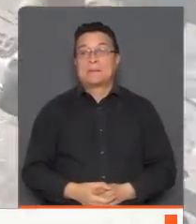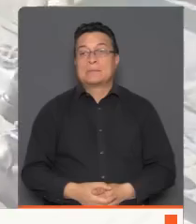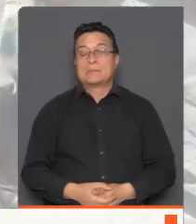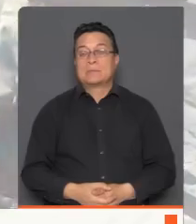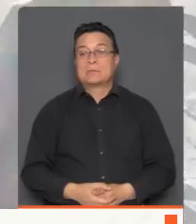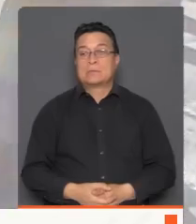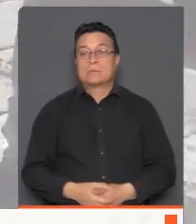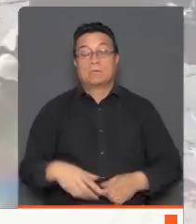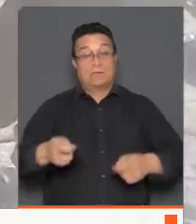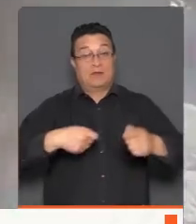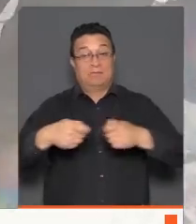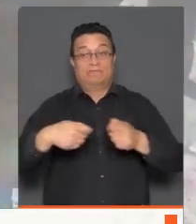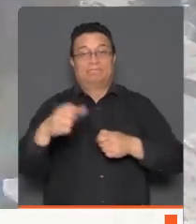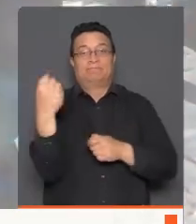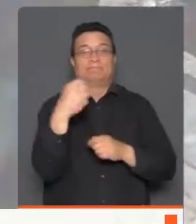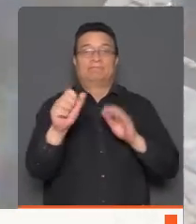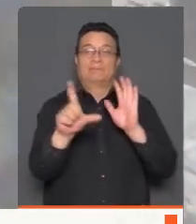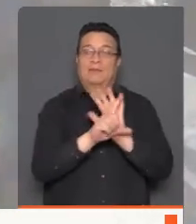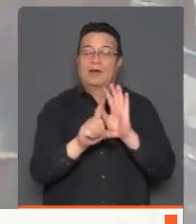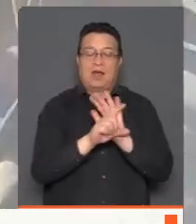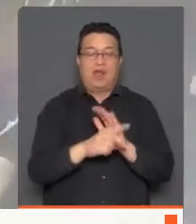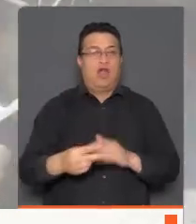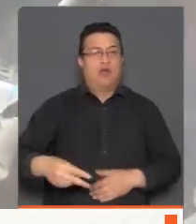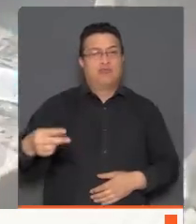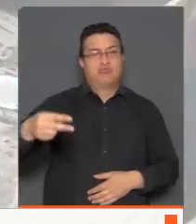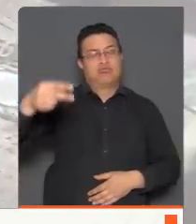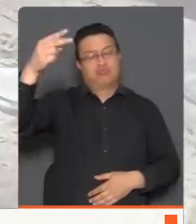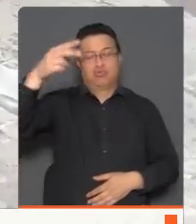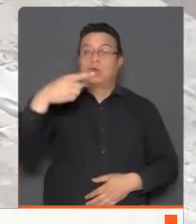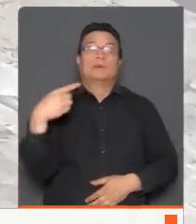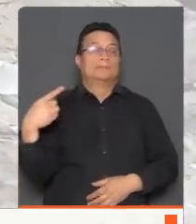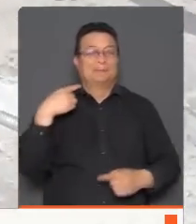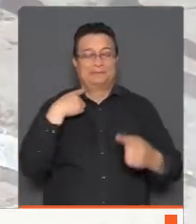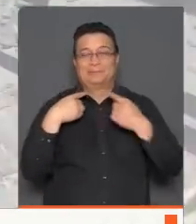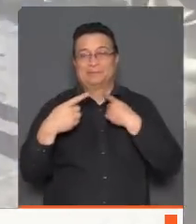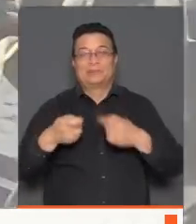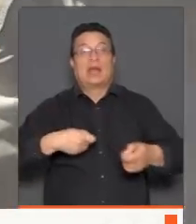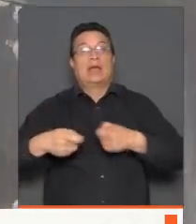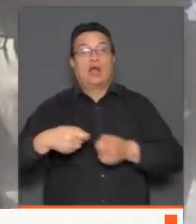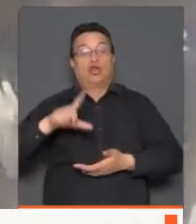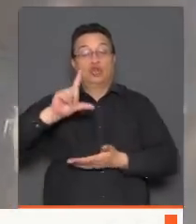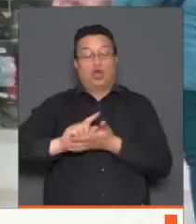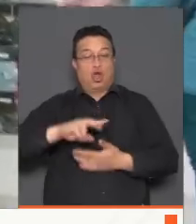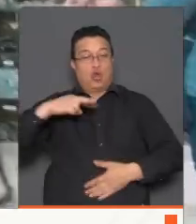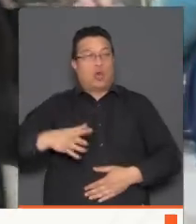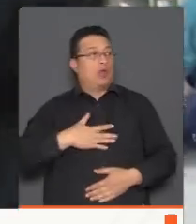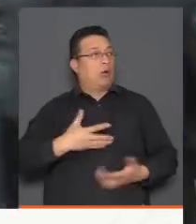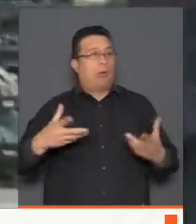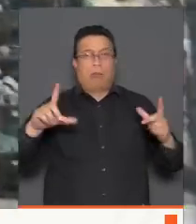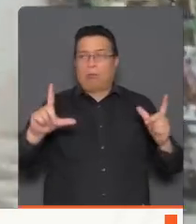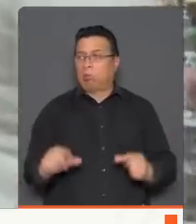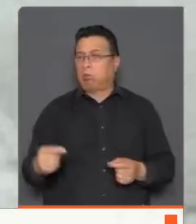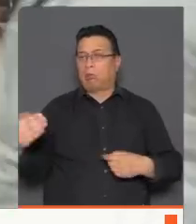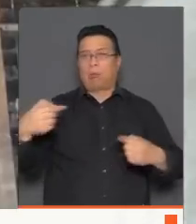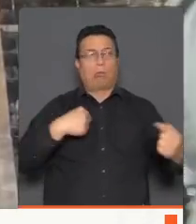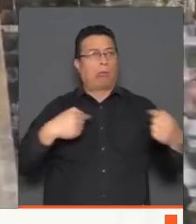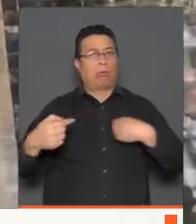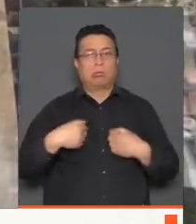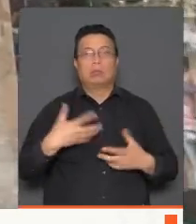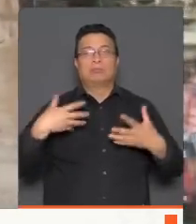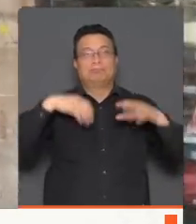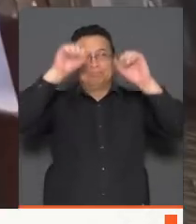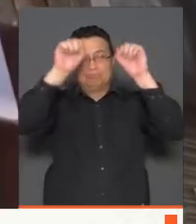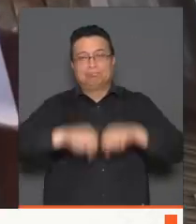Un comercio ilegal tan desbordado que incluso atenta contra los negocios establecidos, porque son ellos quienes han tenido que bajar